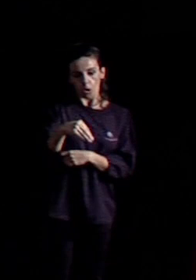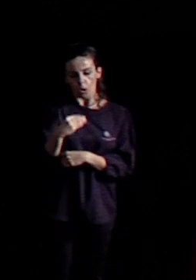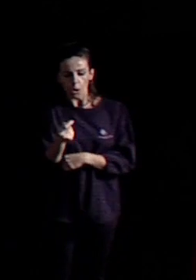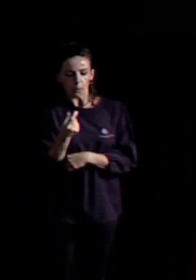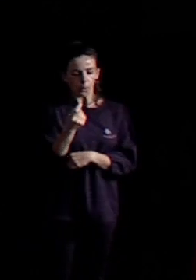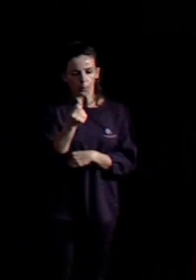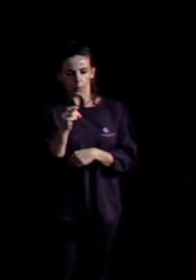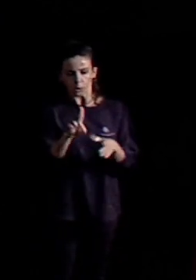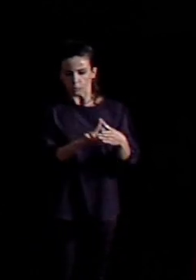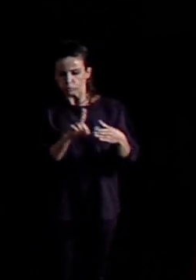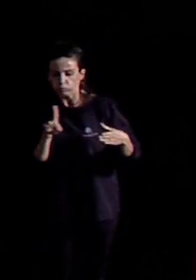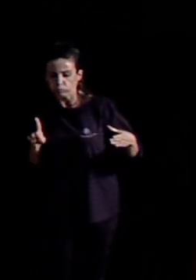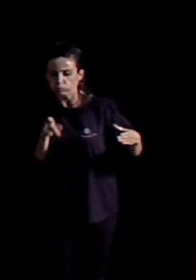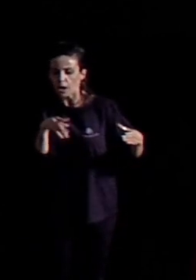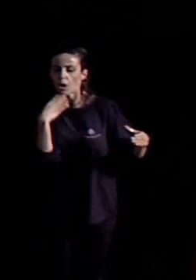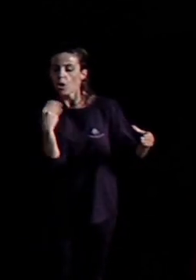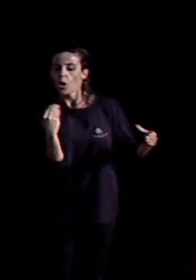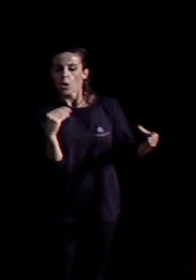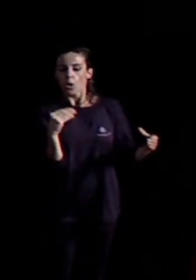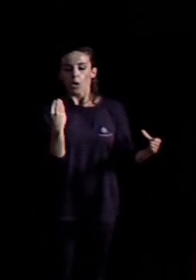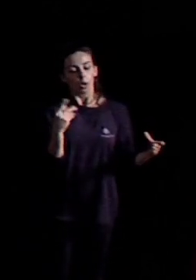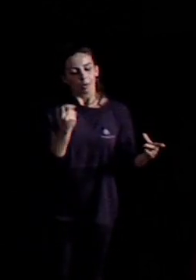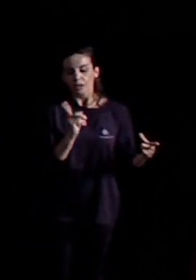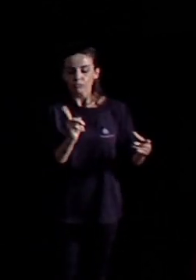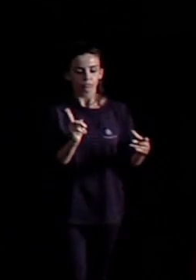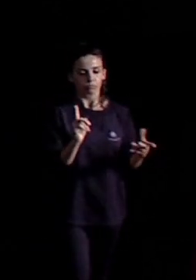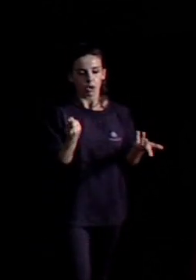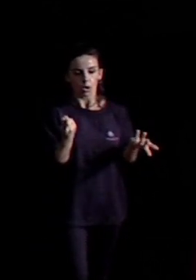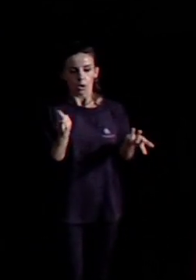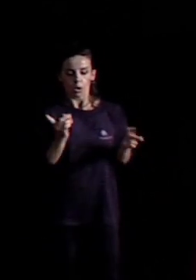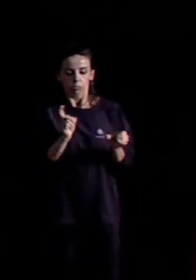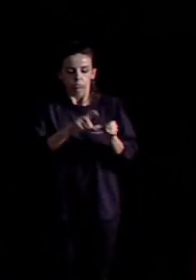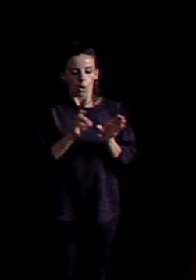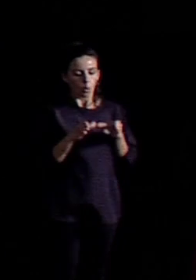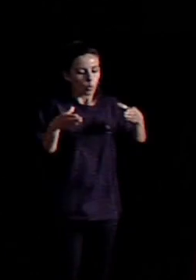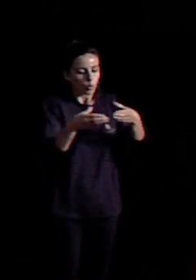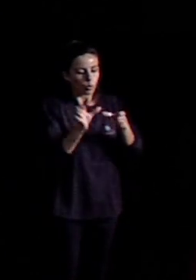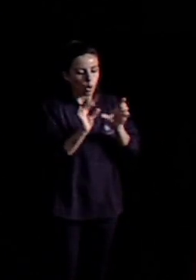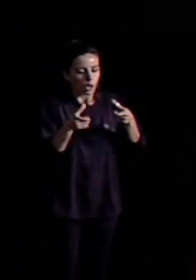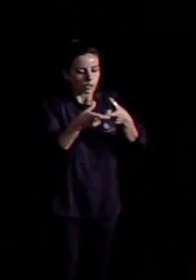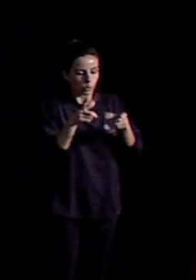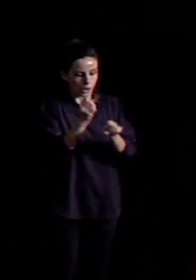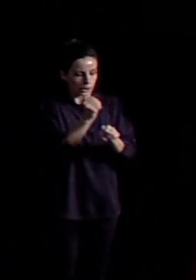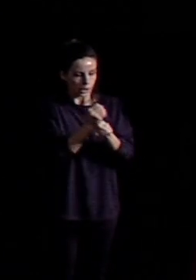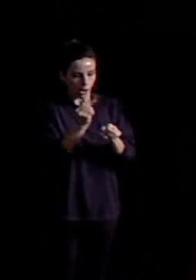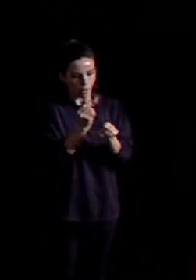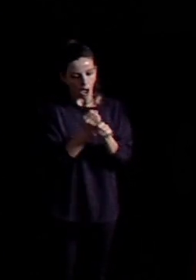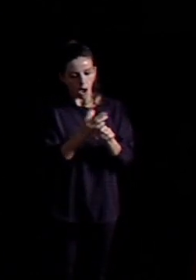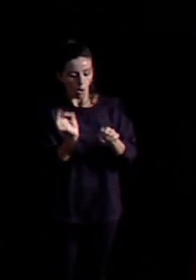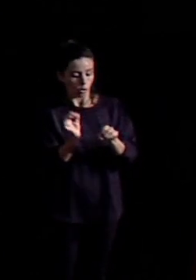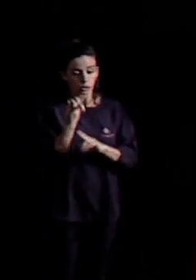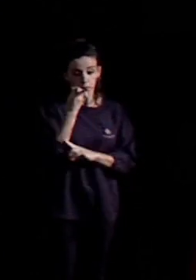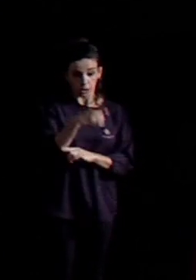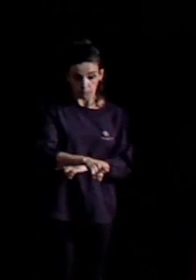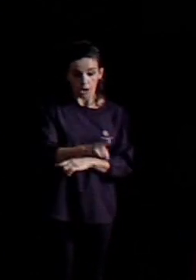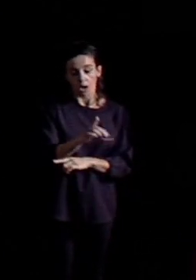poco apartado, ese joven que no entra en esos grupos o equipos de trabajo, o incluso